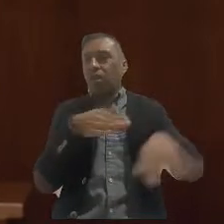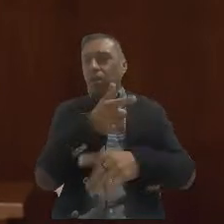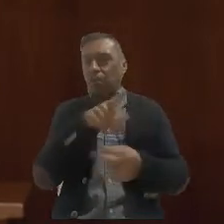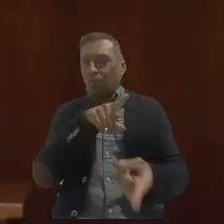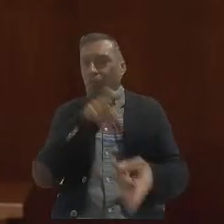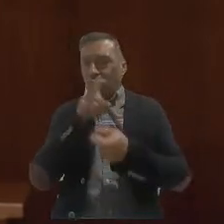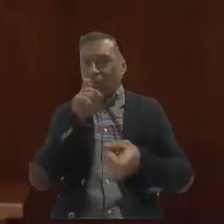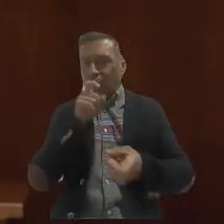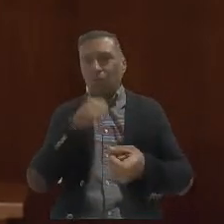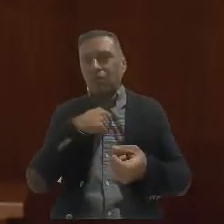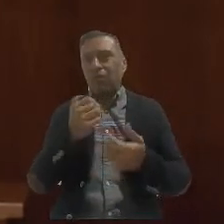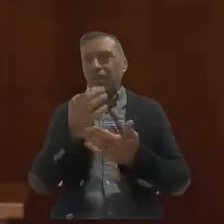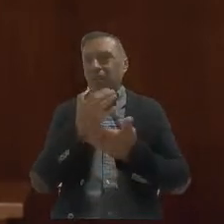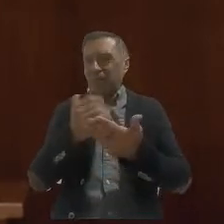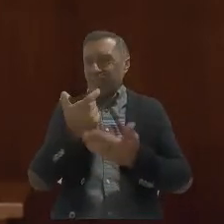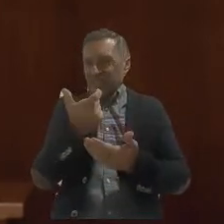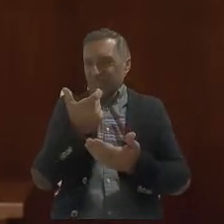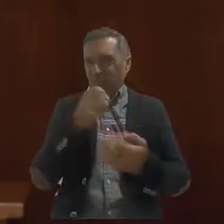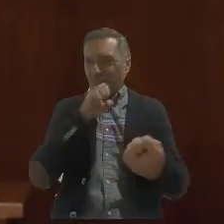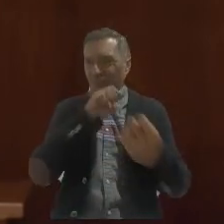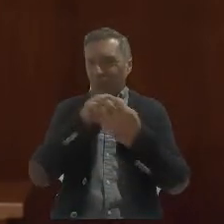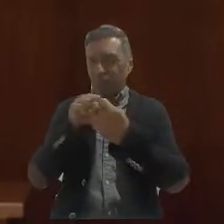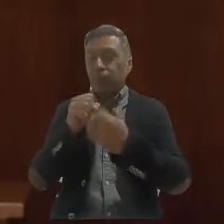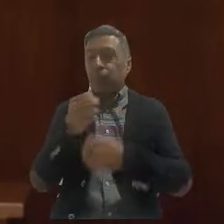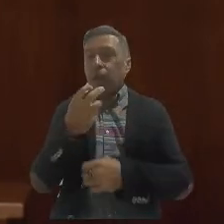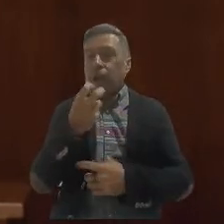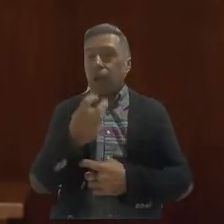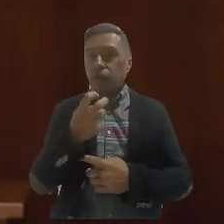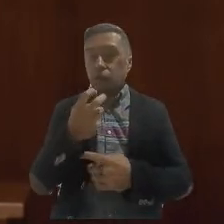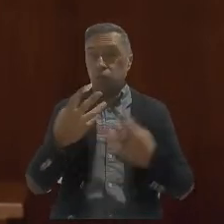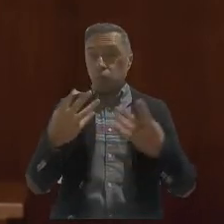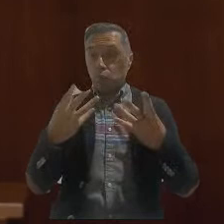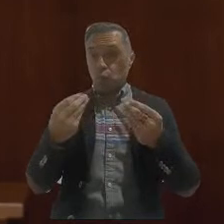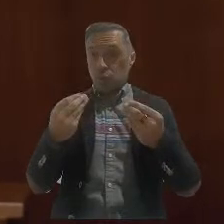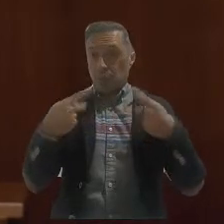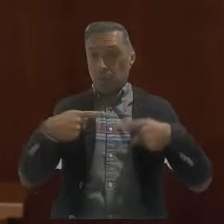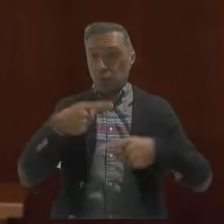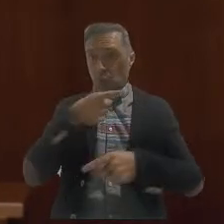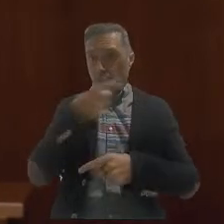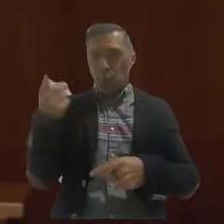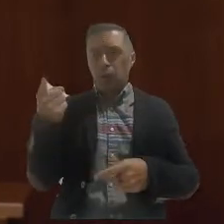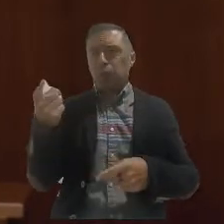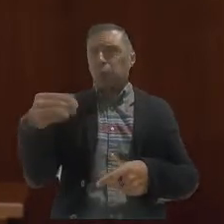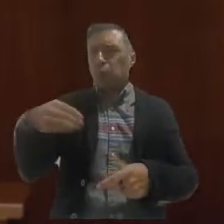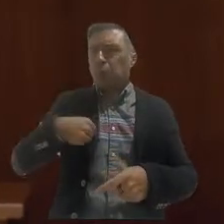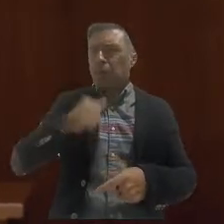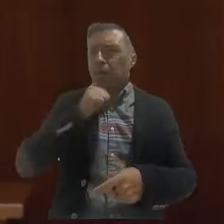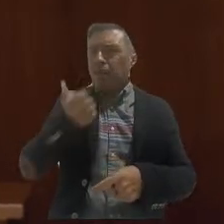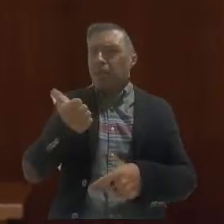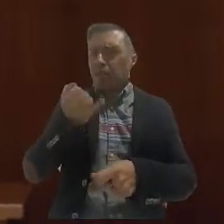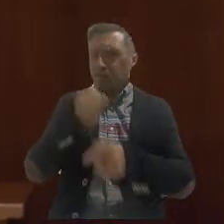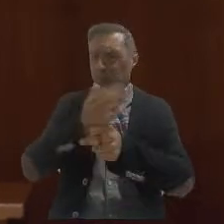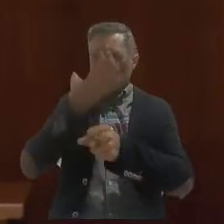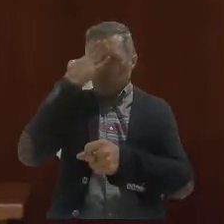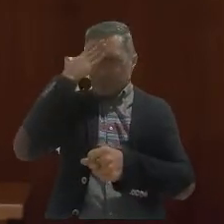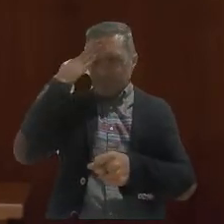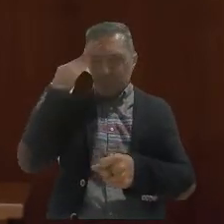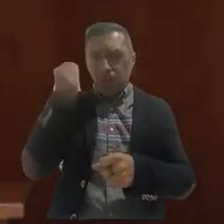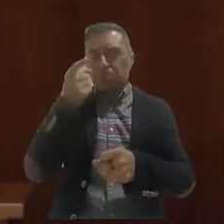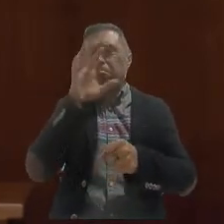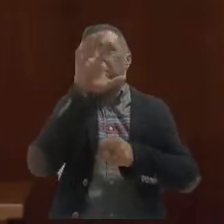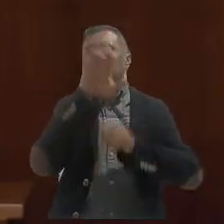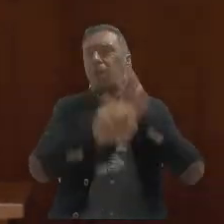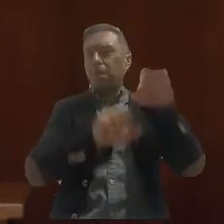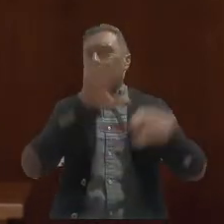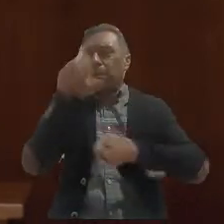de presentaciones en muchos de los casos de gente inocente que está privada de su libertad, que no tiene o no tuvo